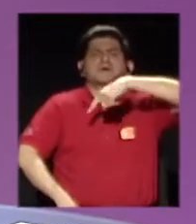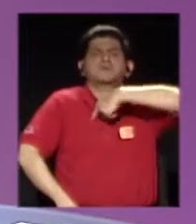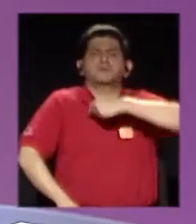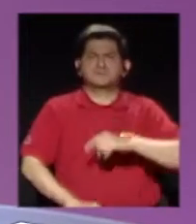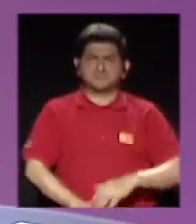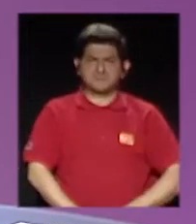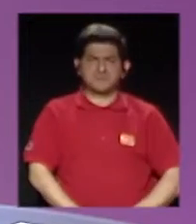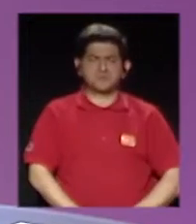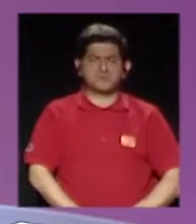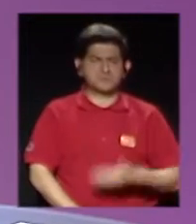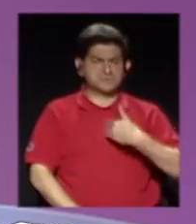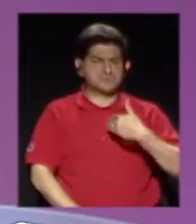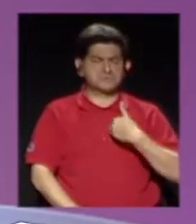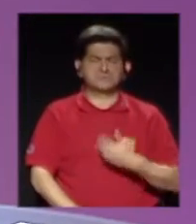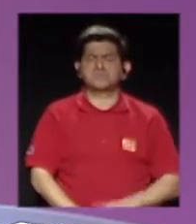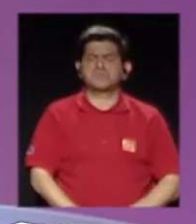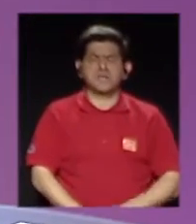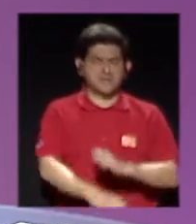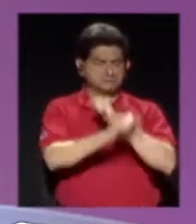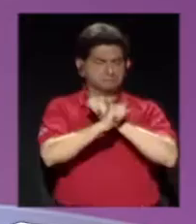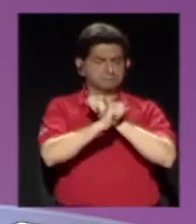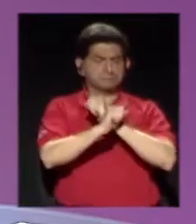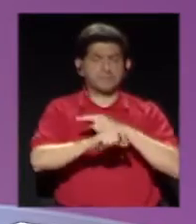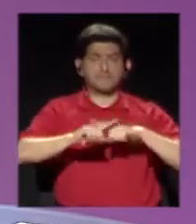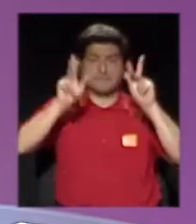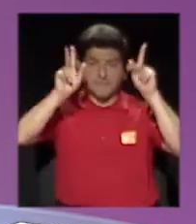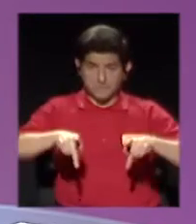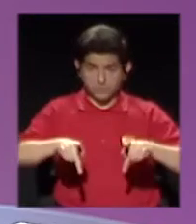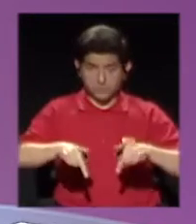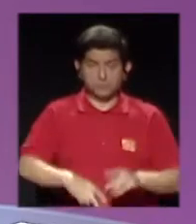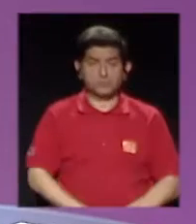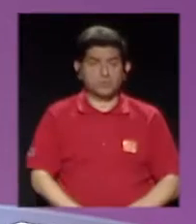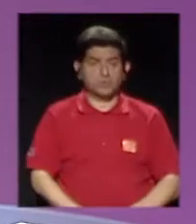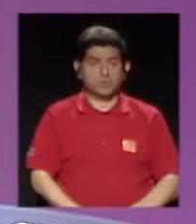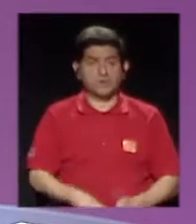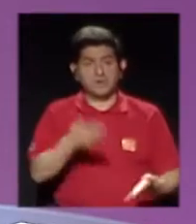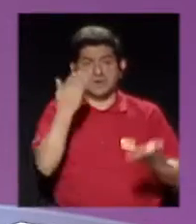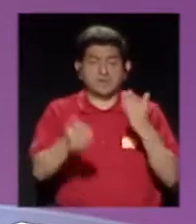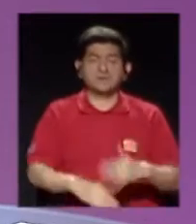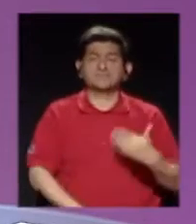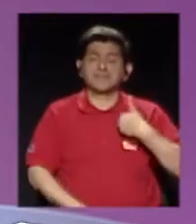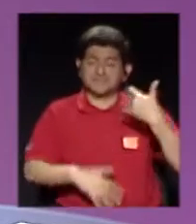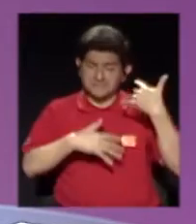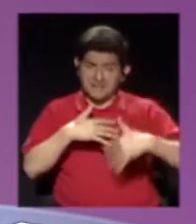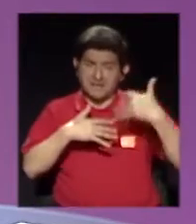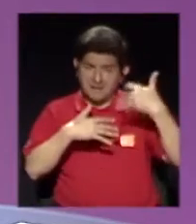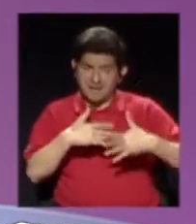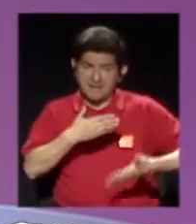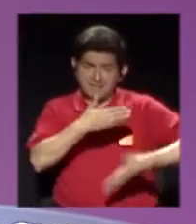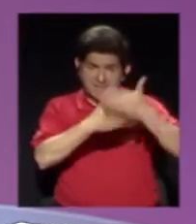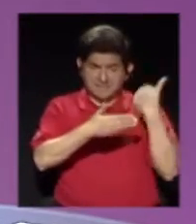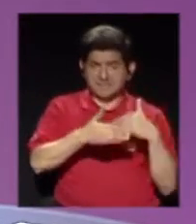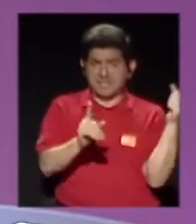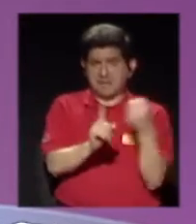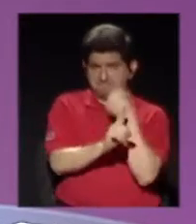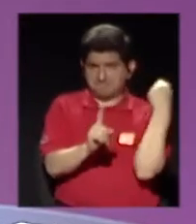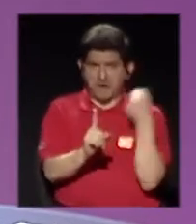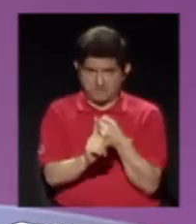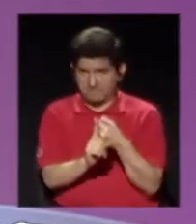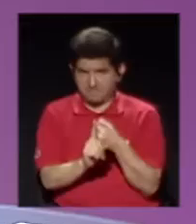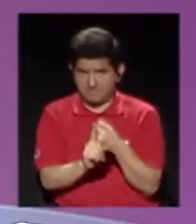a salvo sin embargo esa persona trae consigo las heridas de la violencia trae consigo